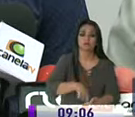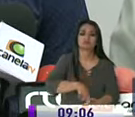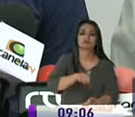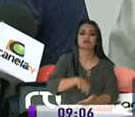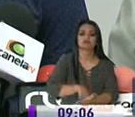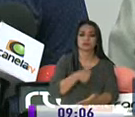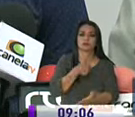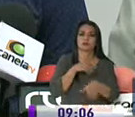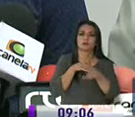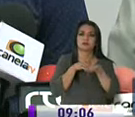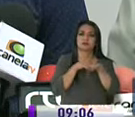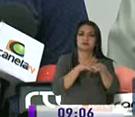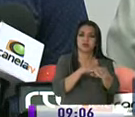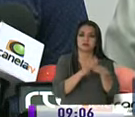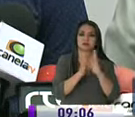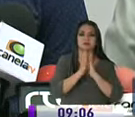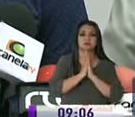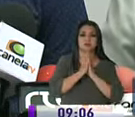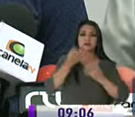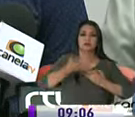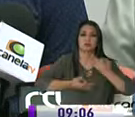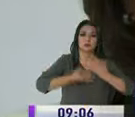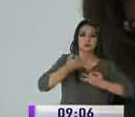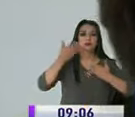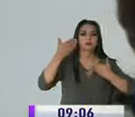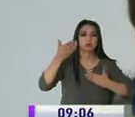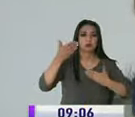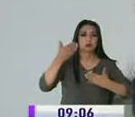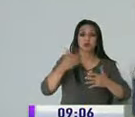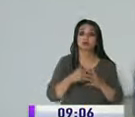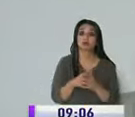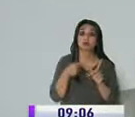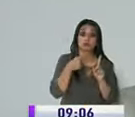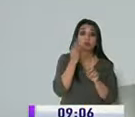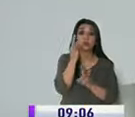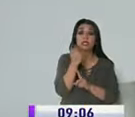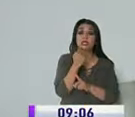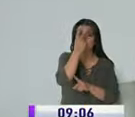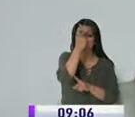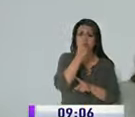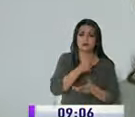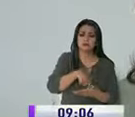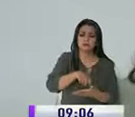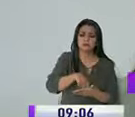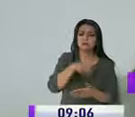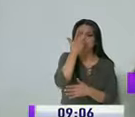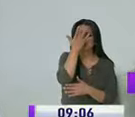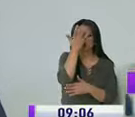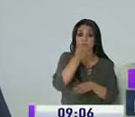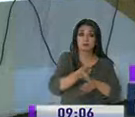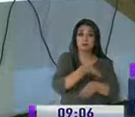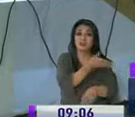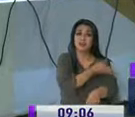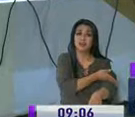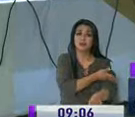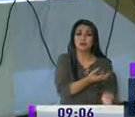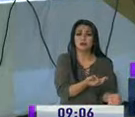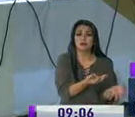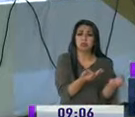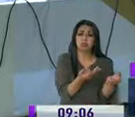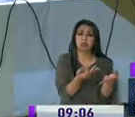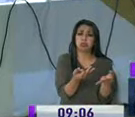justamente esta solicitud de juicio político. Cabezas argumenta que decide firmar el pedido ante la inexplicable demora que se